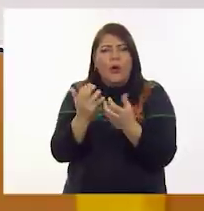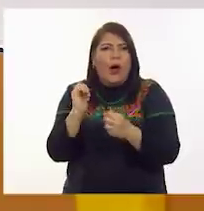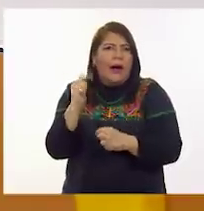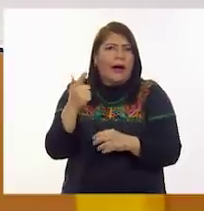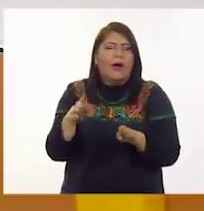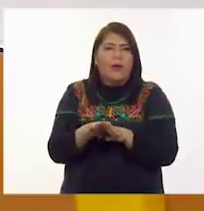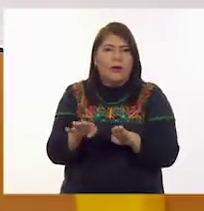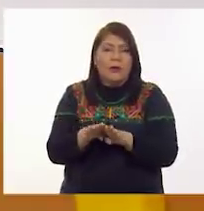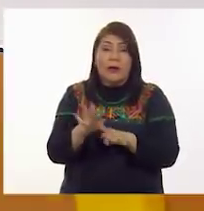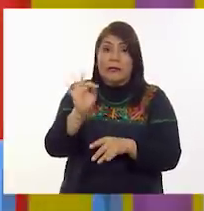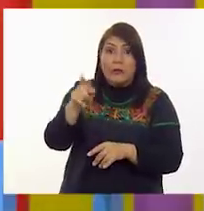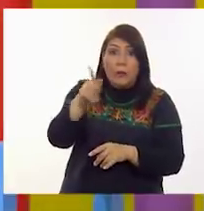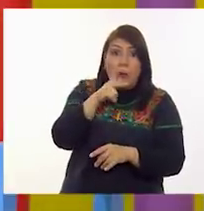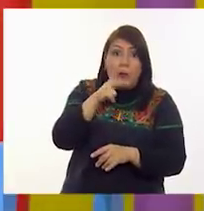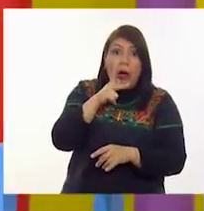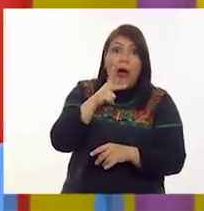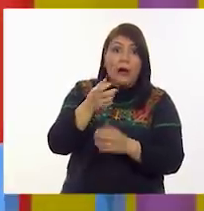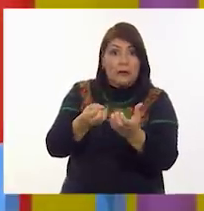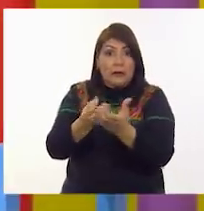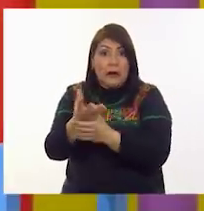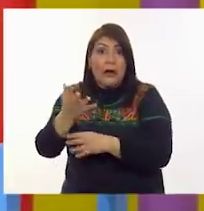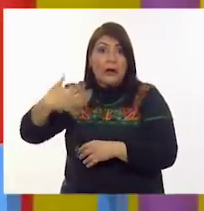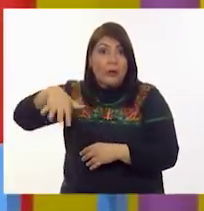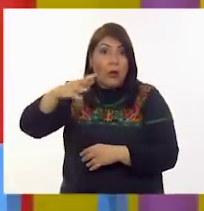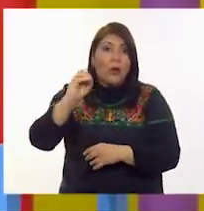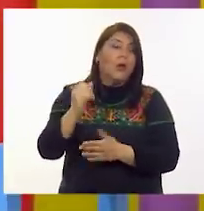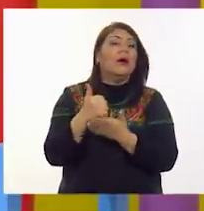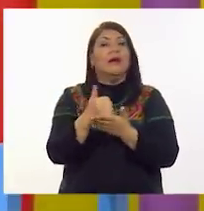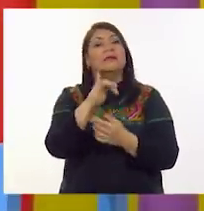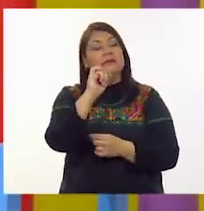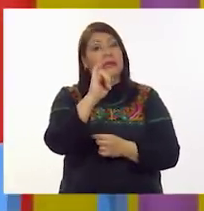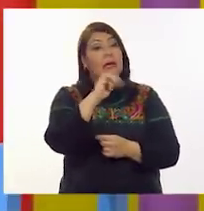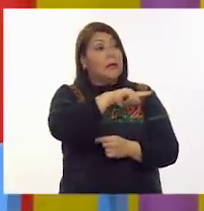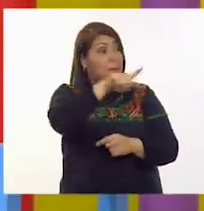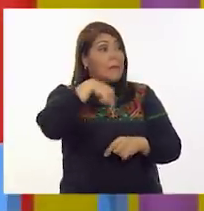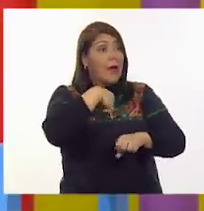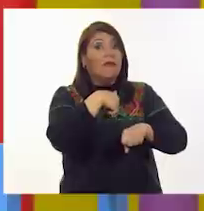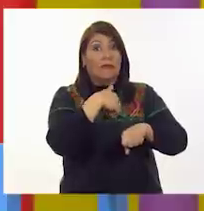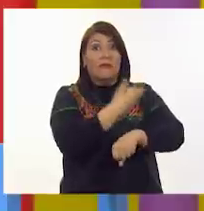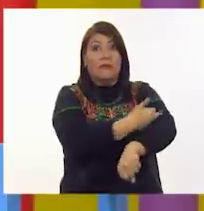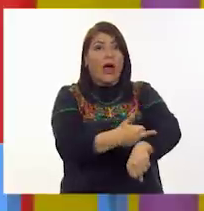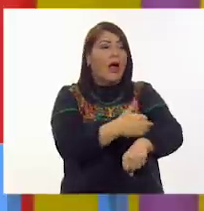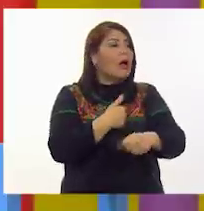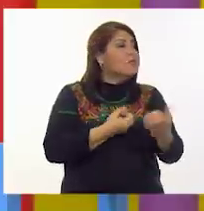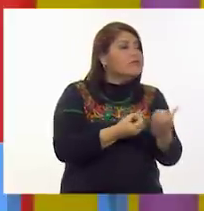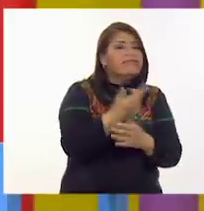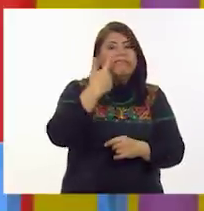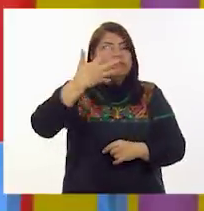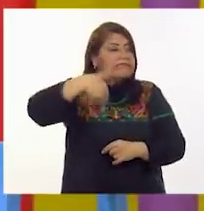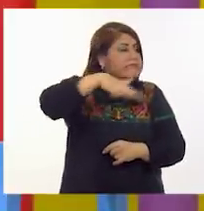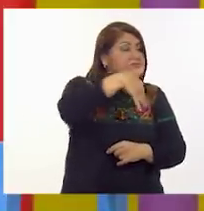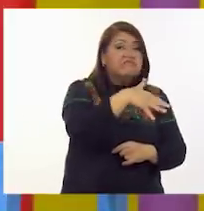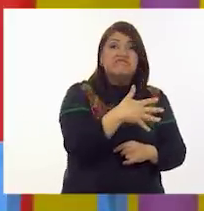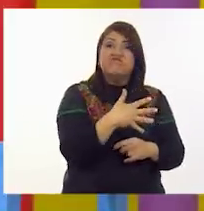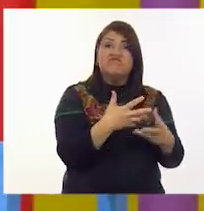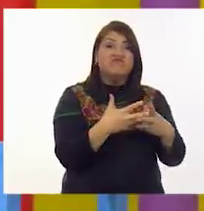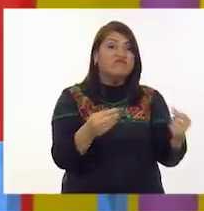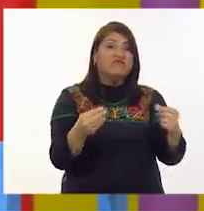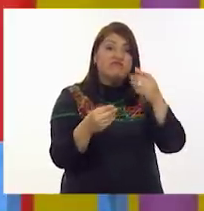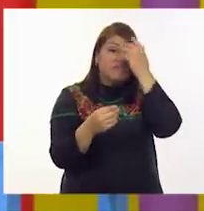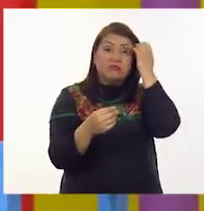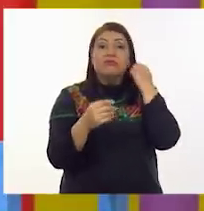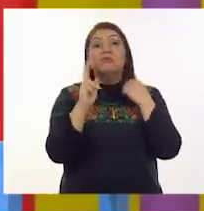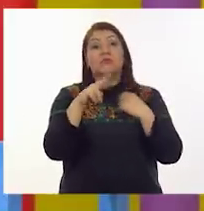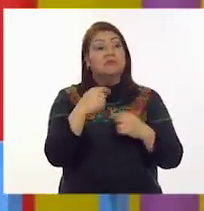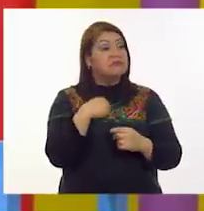todas. ¿Tu papá salió a buscarlo? ¿Te ayudó? Sí, toda mi familia salió a buscar a Mambo. Pero pues no lo encontramos.